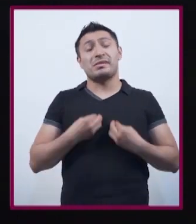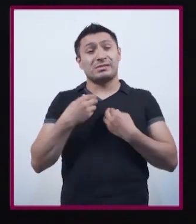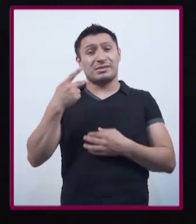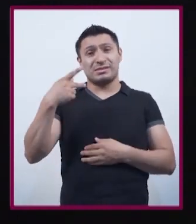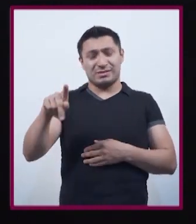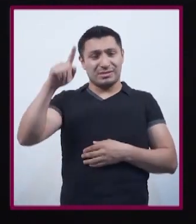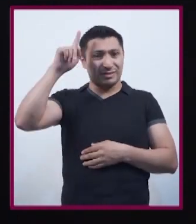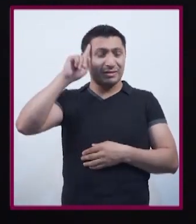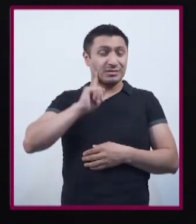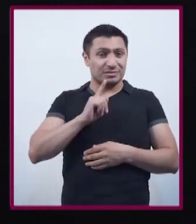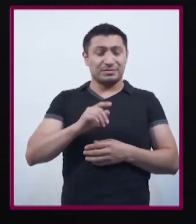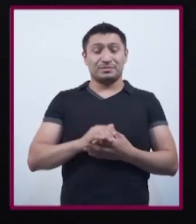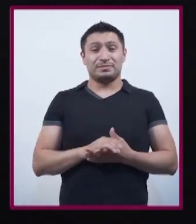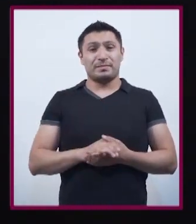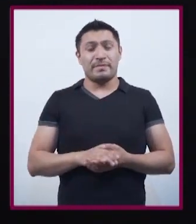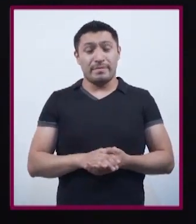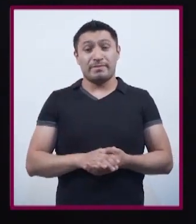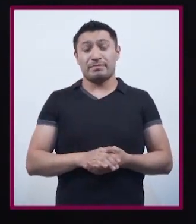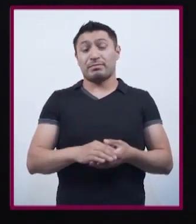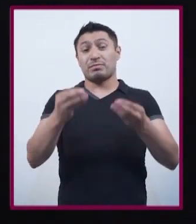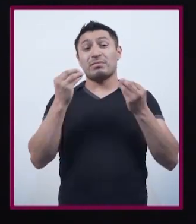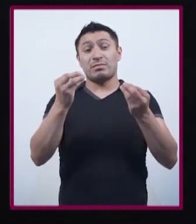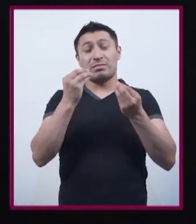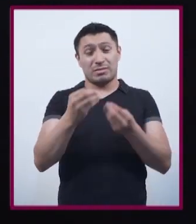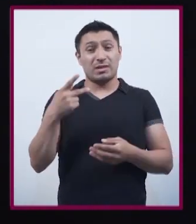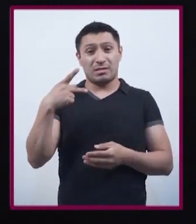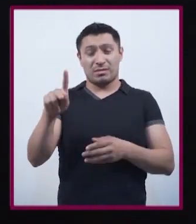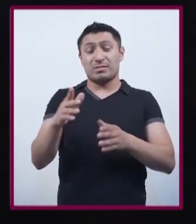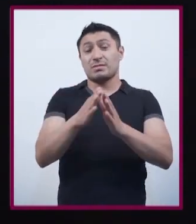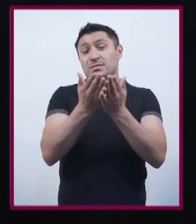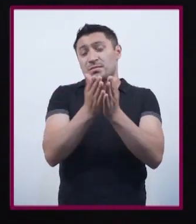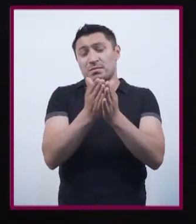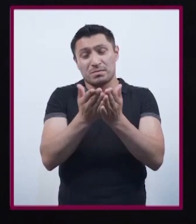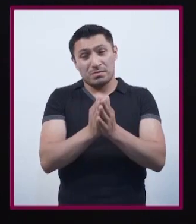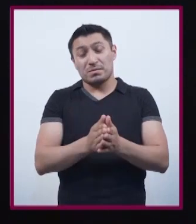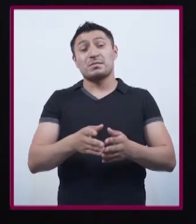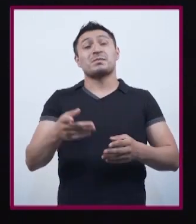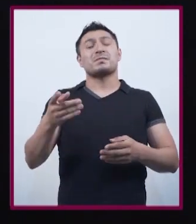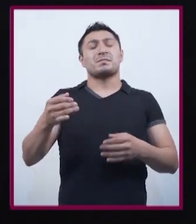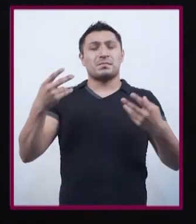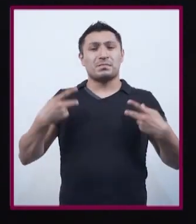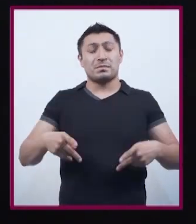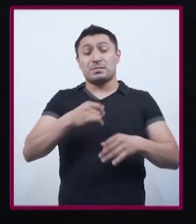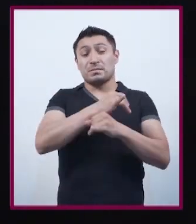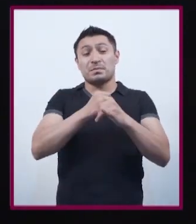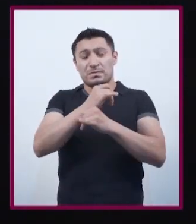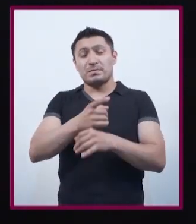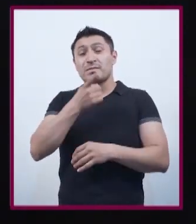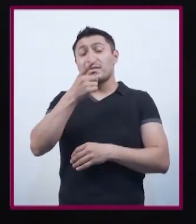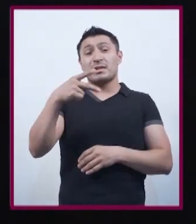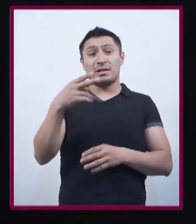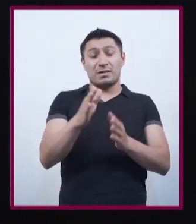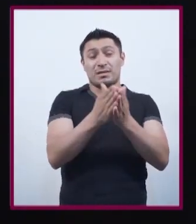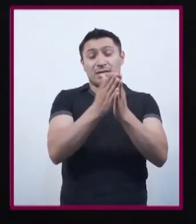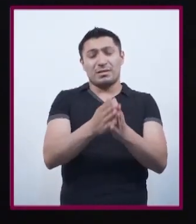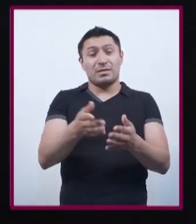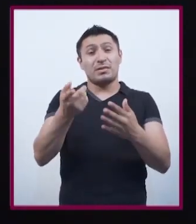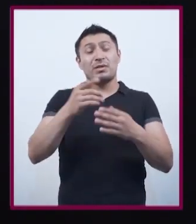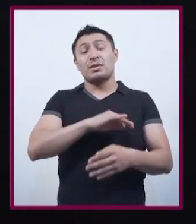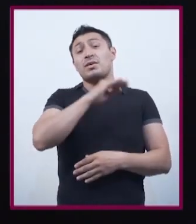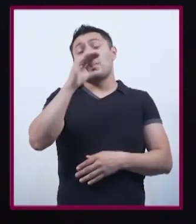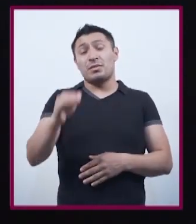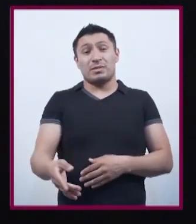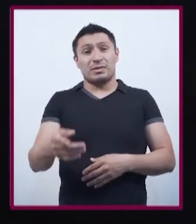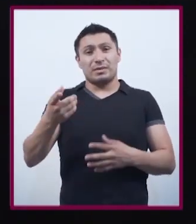extraordinario de la situación es que con estas mismas características también podríamos adjetivar la vida y obra de esta destacada mujer. De